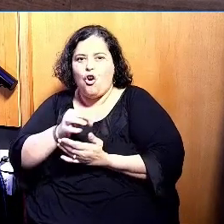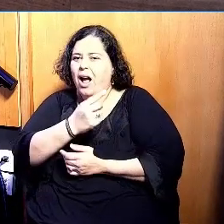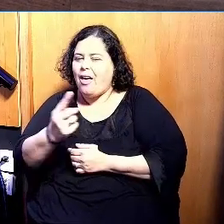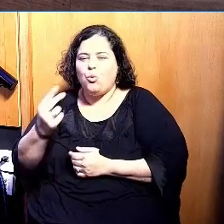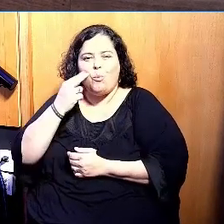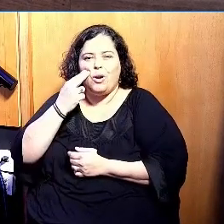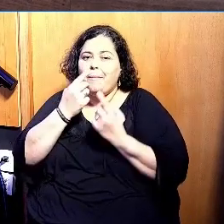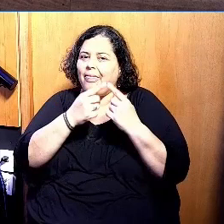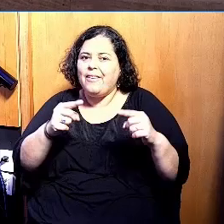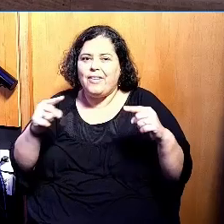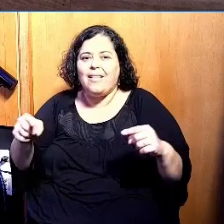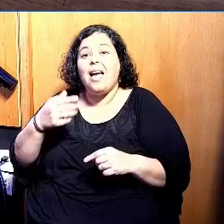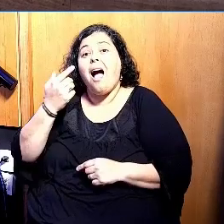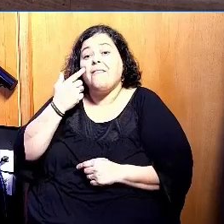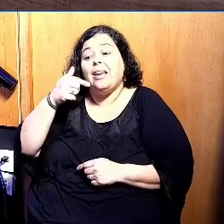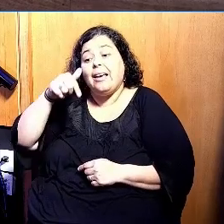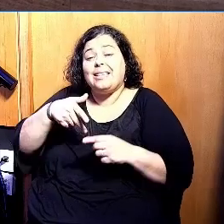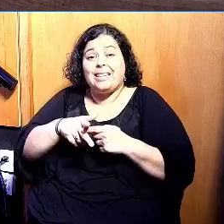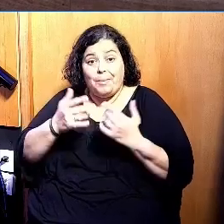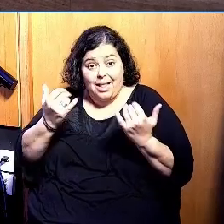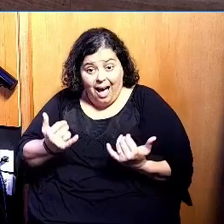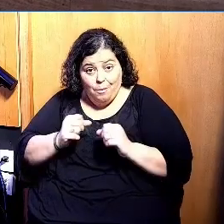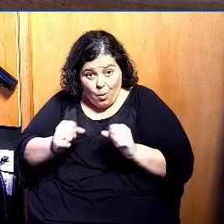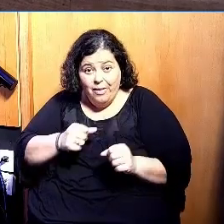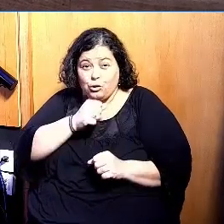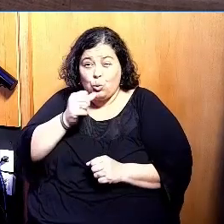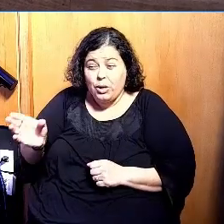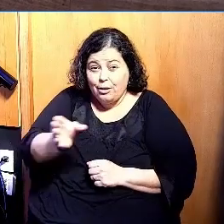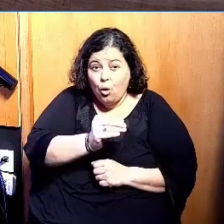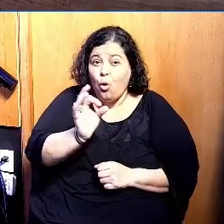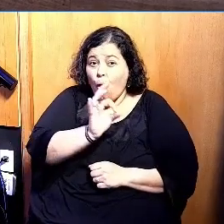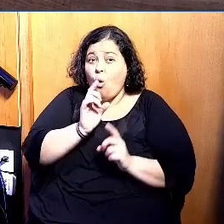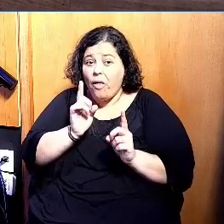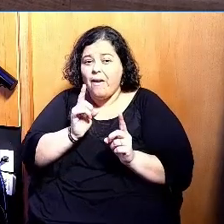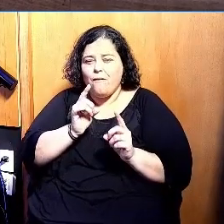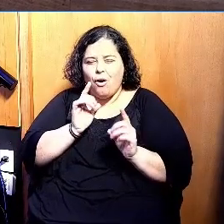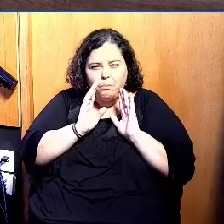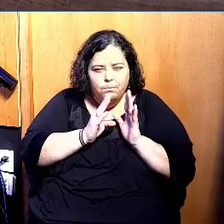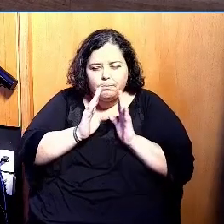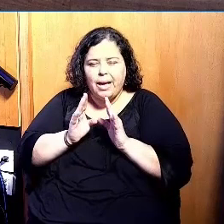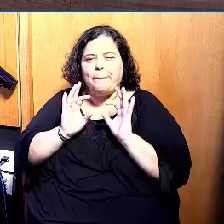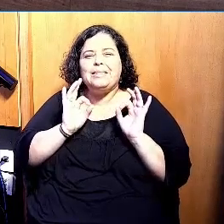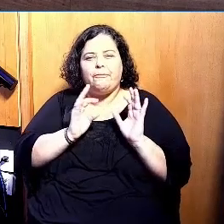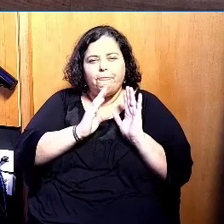las herramientas que hoy en día tenemos pueden solucionar los problemas de todos o, bueno, hay que personalizar alguna herramienta.